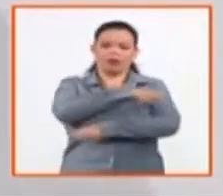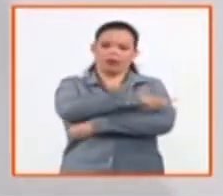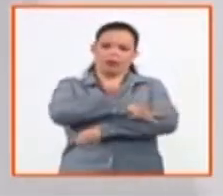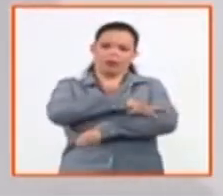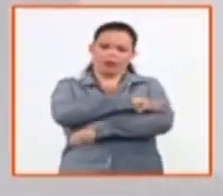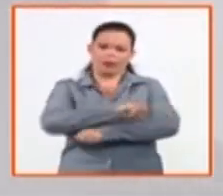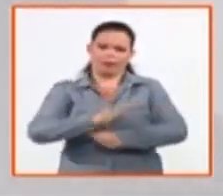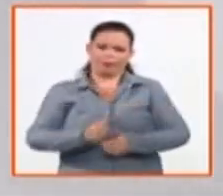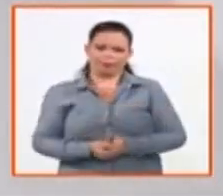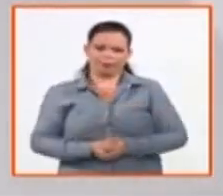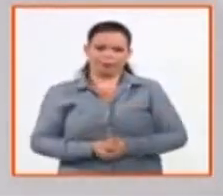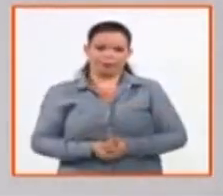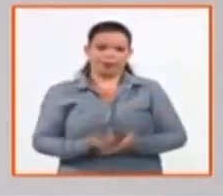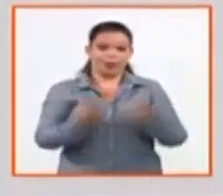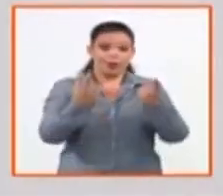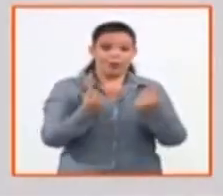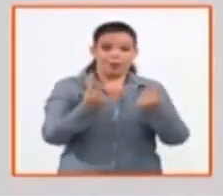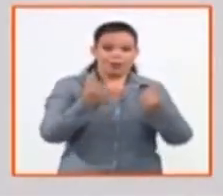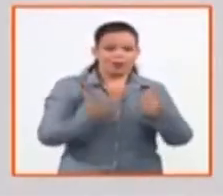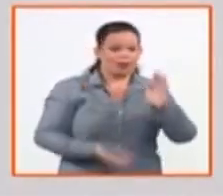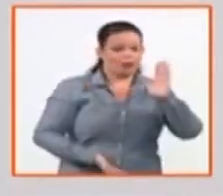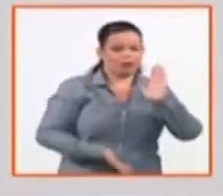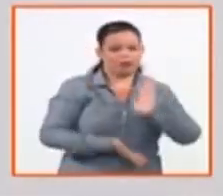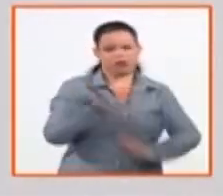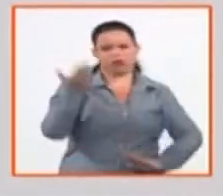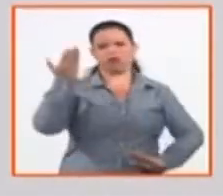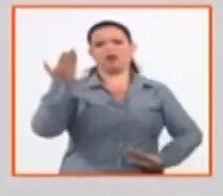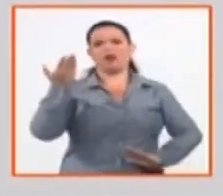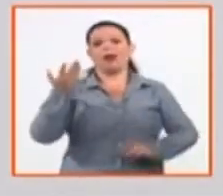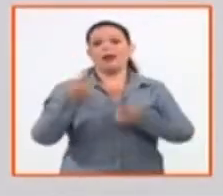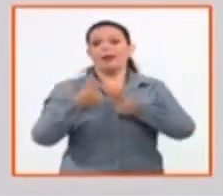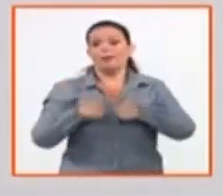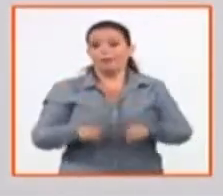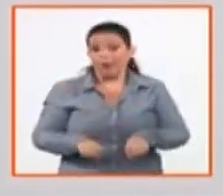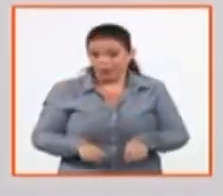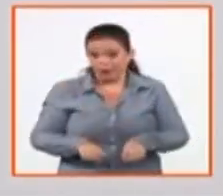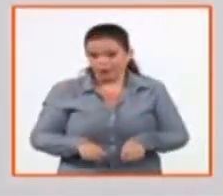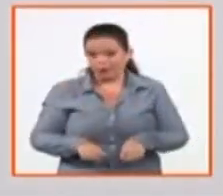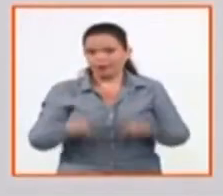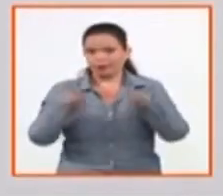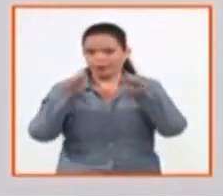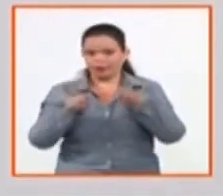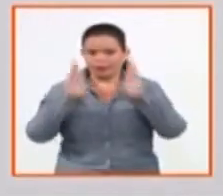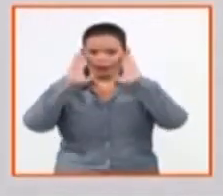disparado. Es una situación tremenda, pero quiero detenerme en el terrorismo.